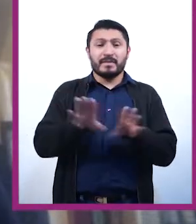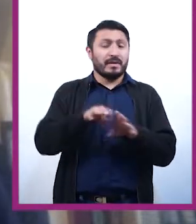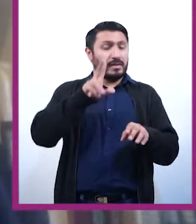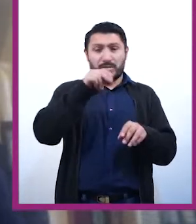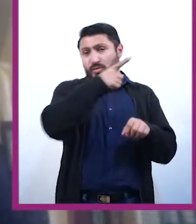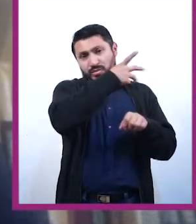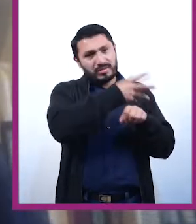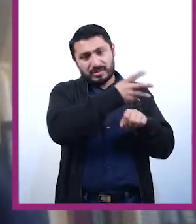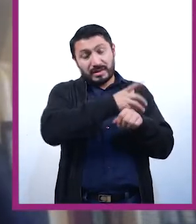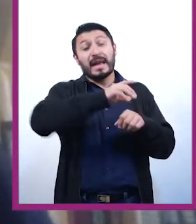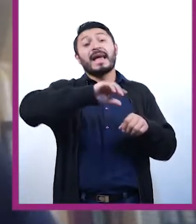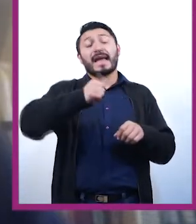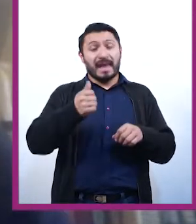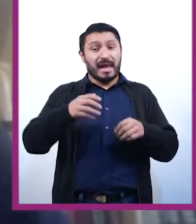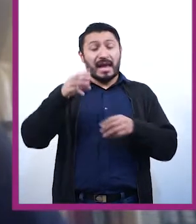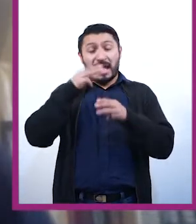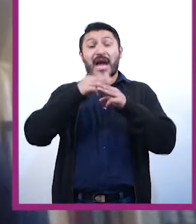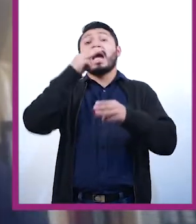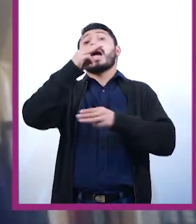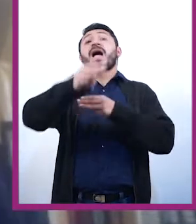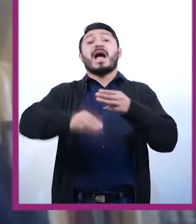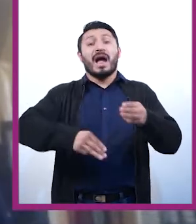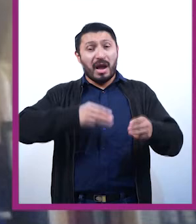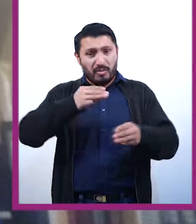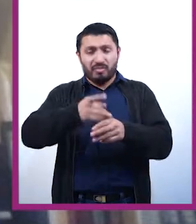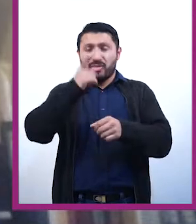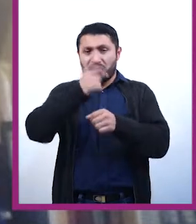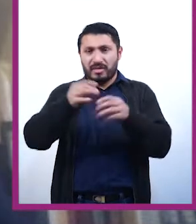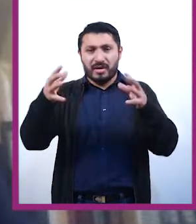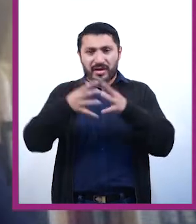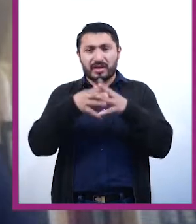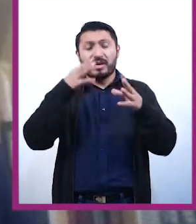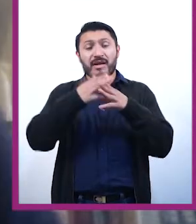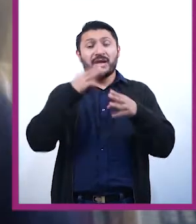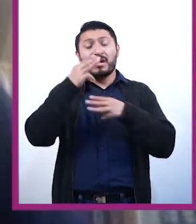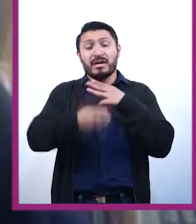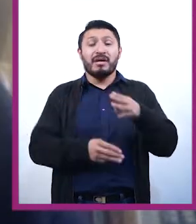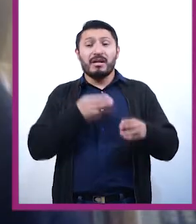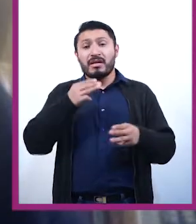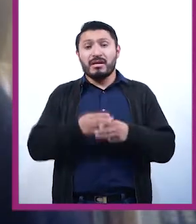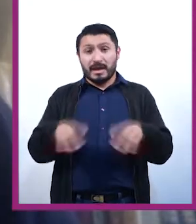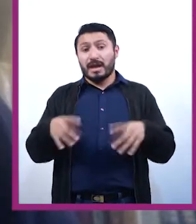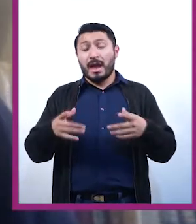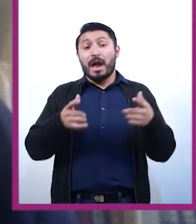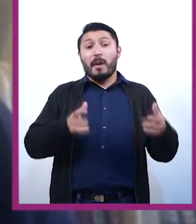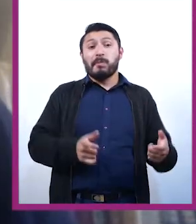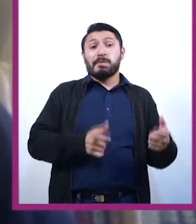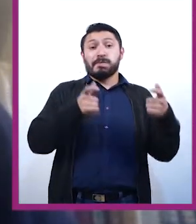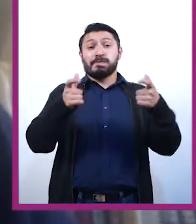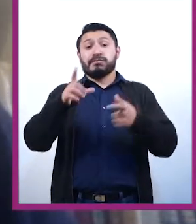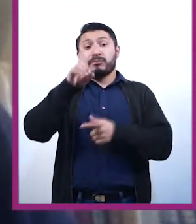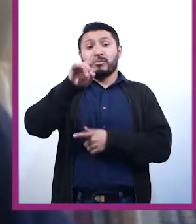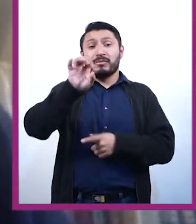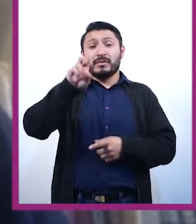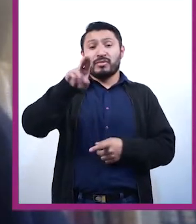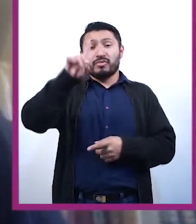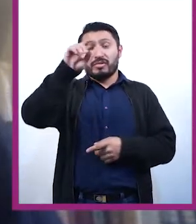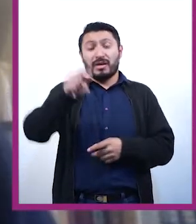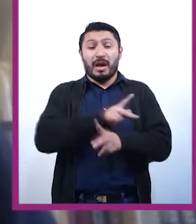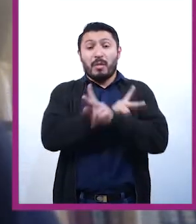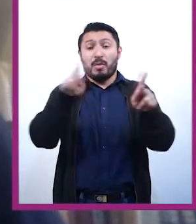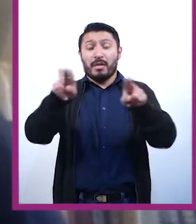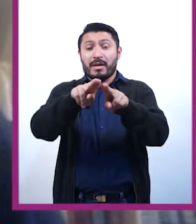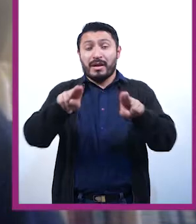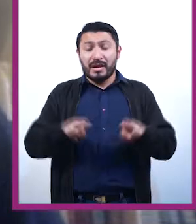se generan no en Estados Unidos, se genera en el mundo con la Primera Guerra Mundial. La cantidad de deuda